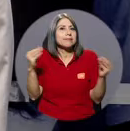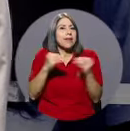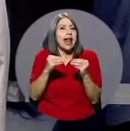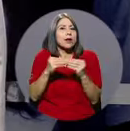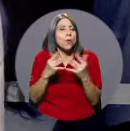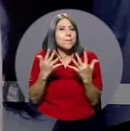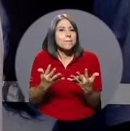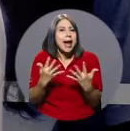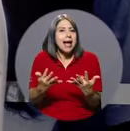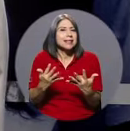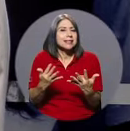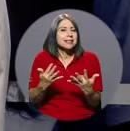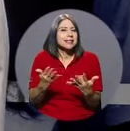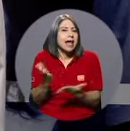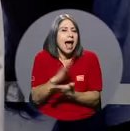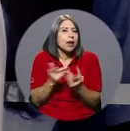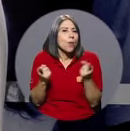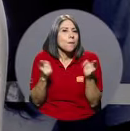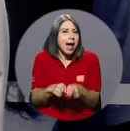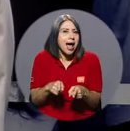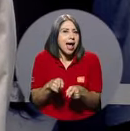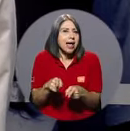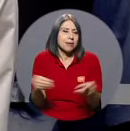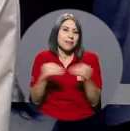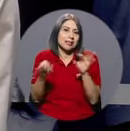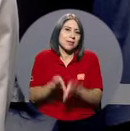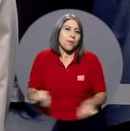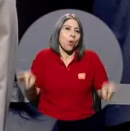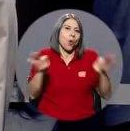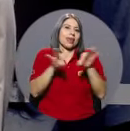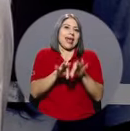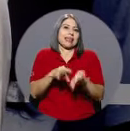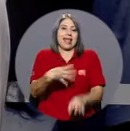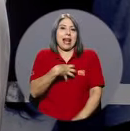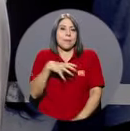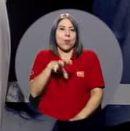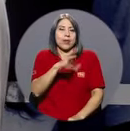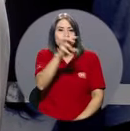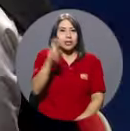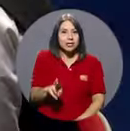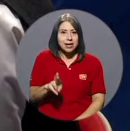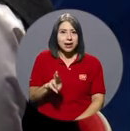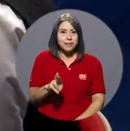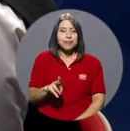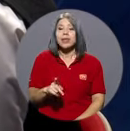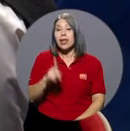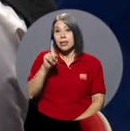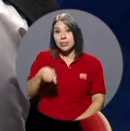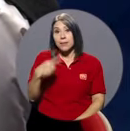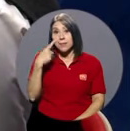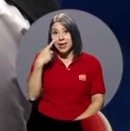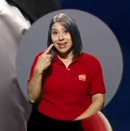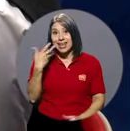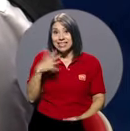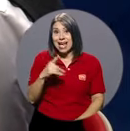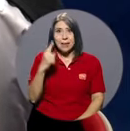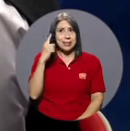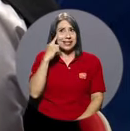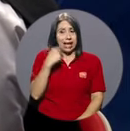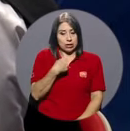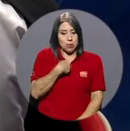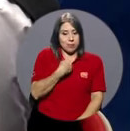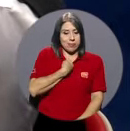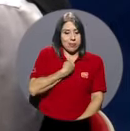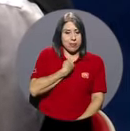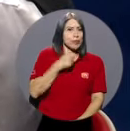algo más en el tapete que sea más importante que la propia Costa Rica. Y aquí hay que ver un poco, quitarse